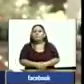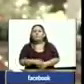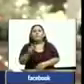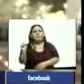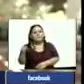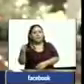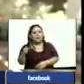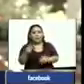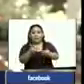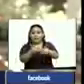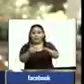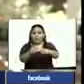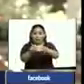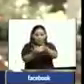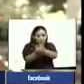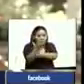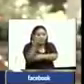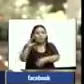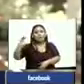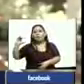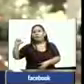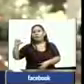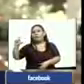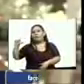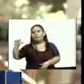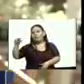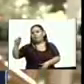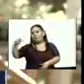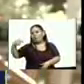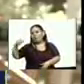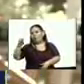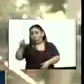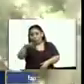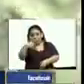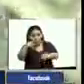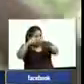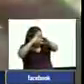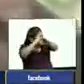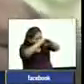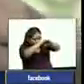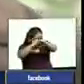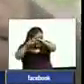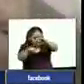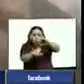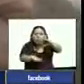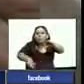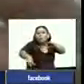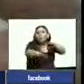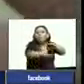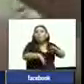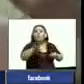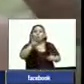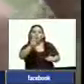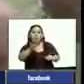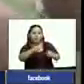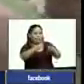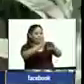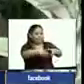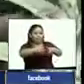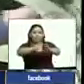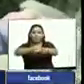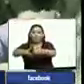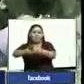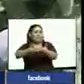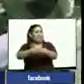diferentes variedades de Calonchoy ustedes han filmado solo en esta finca aproximadamente cuatro variedades